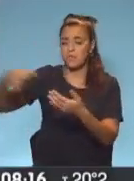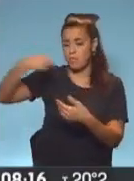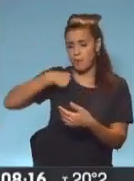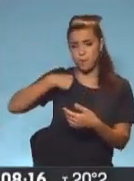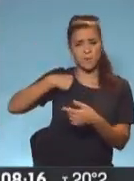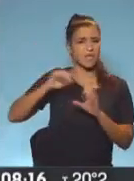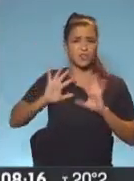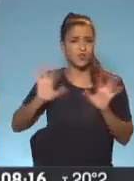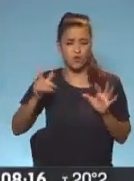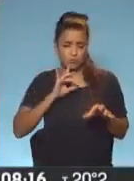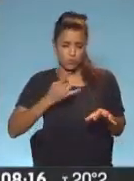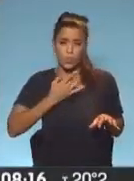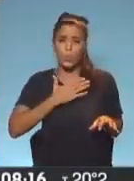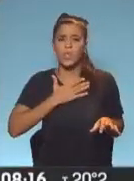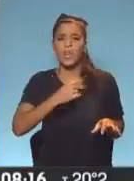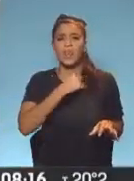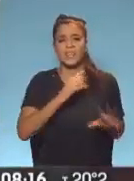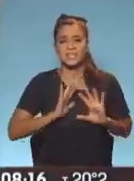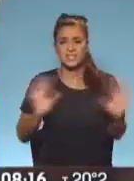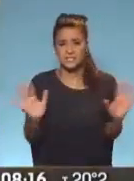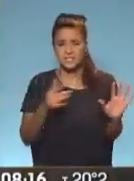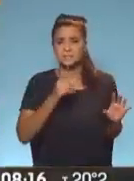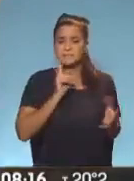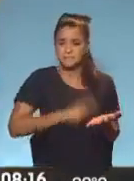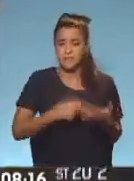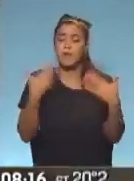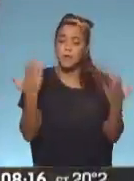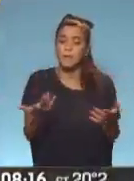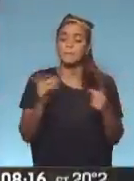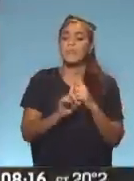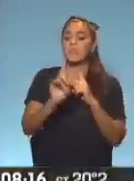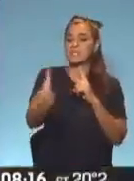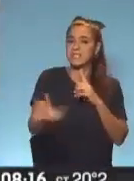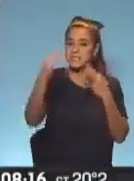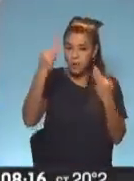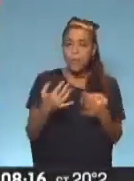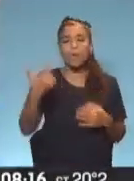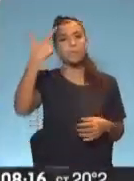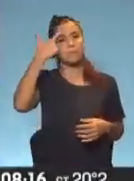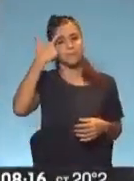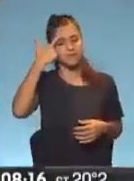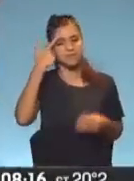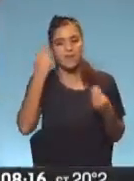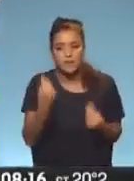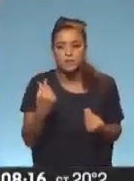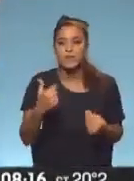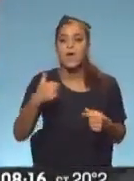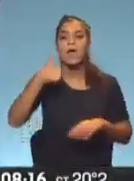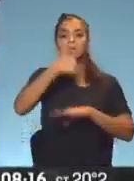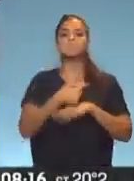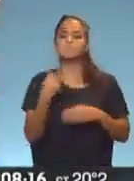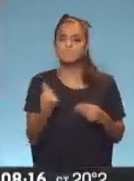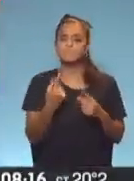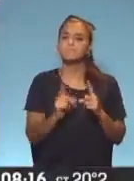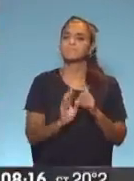uno. Entonces esto también me provoca una distancia que está buena como para repensar el lugar en el que estamos. Esa